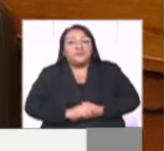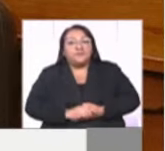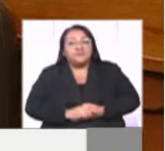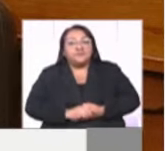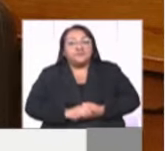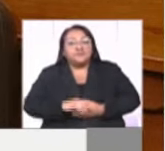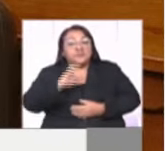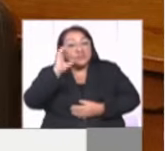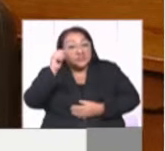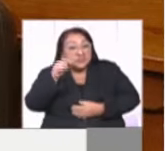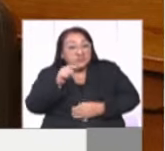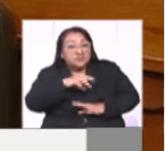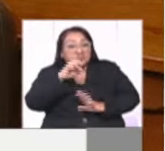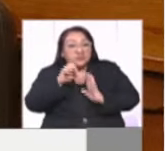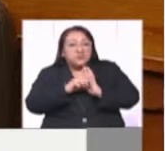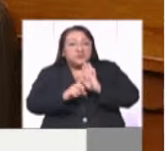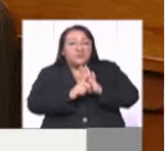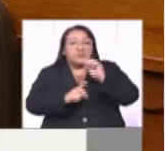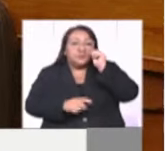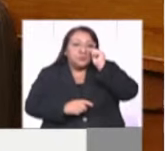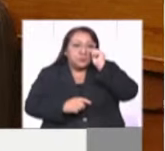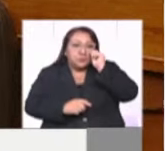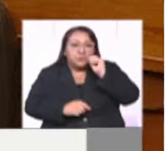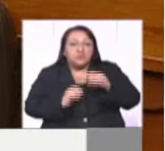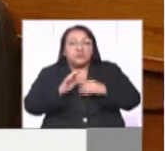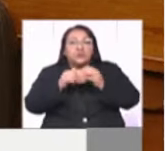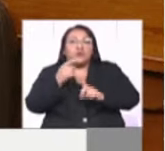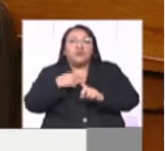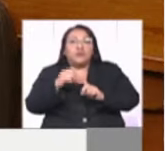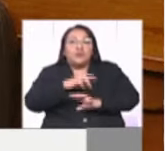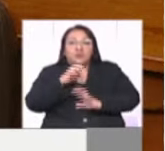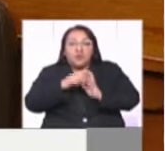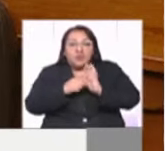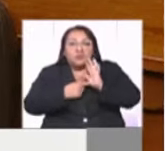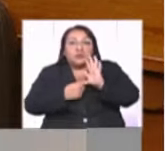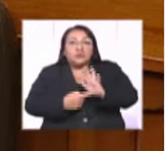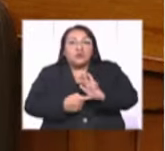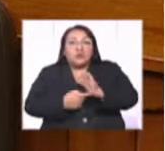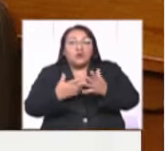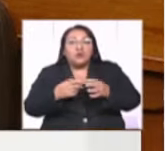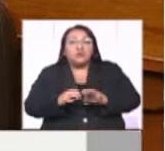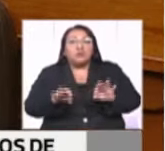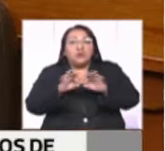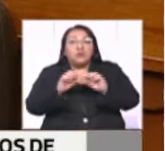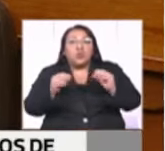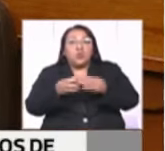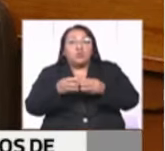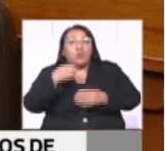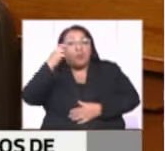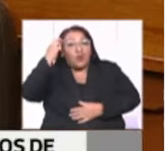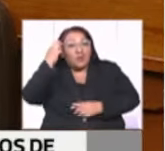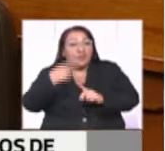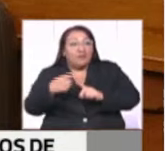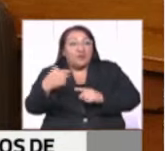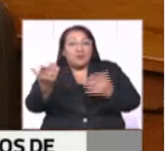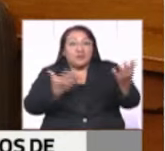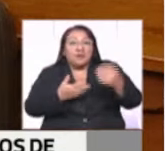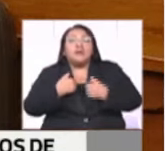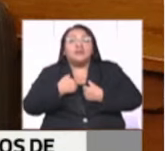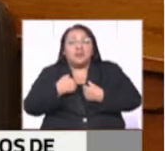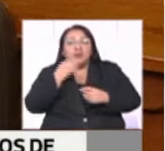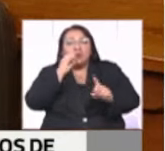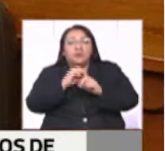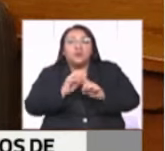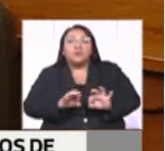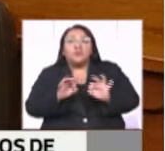pero creo que en este proyecto de ley y estos proyectos presentados de manera multipartidaria tiene por el